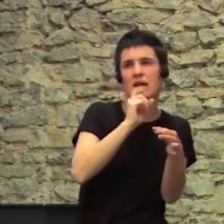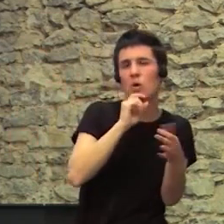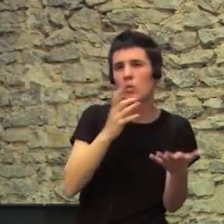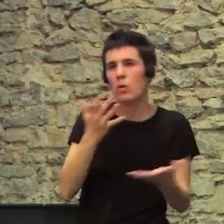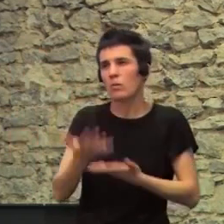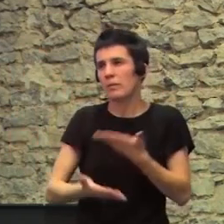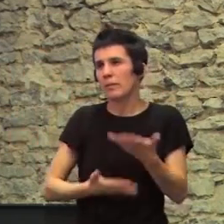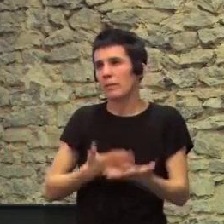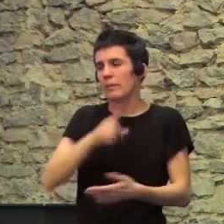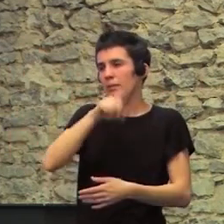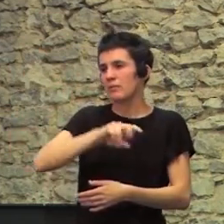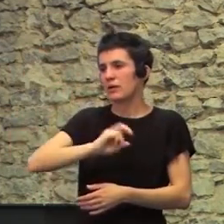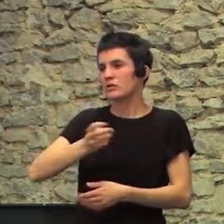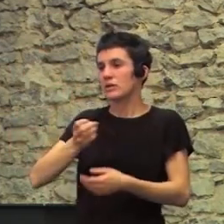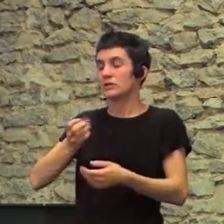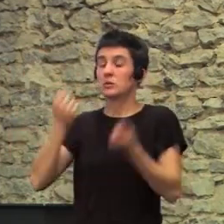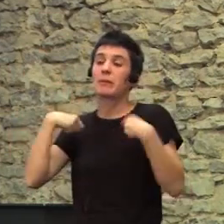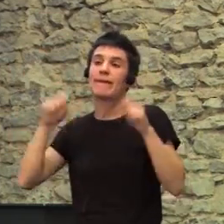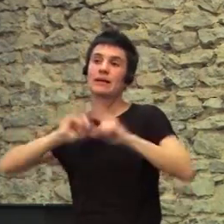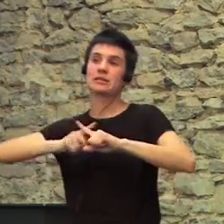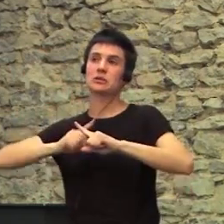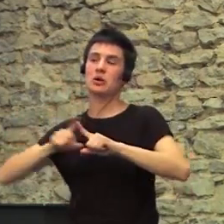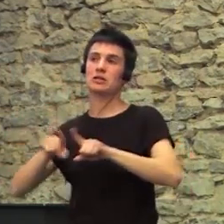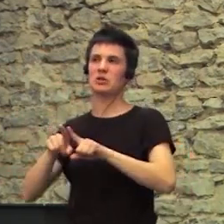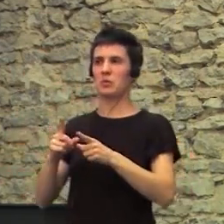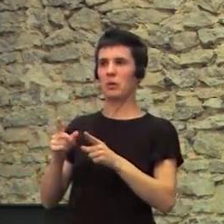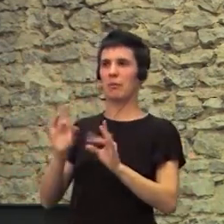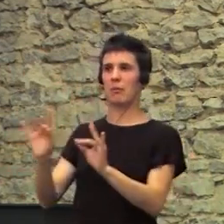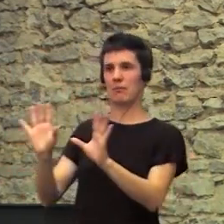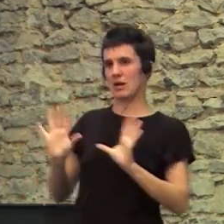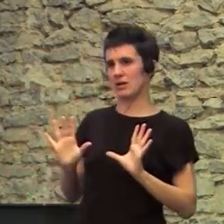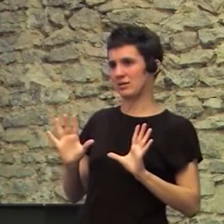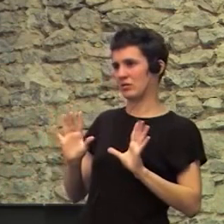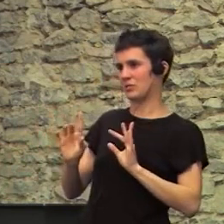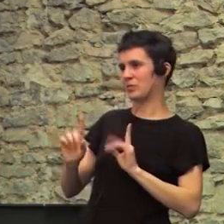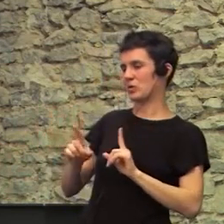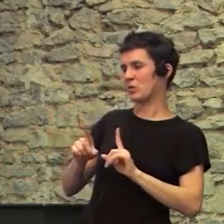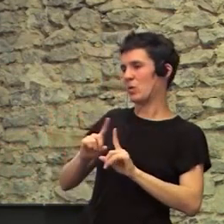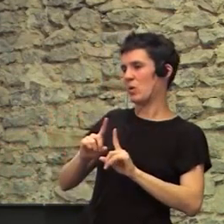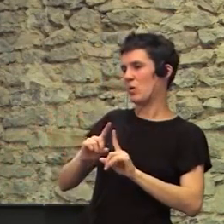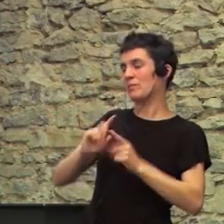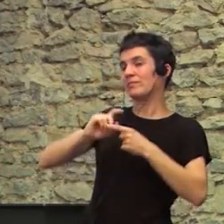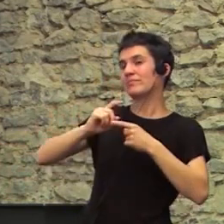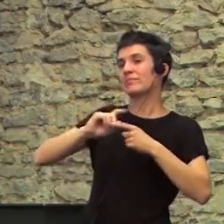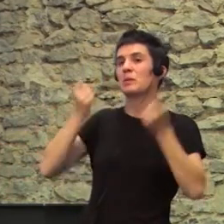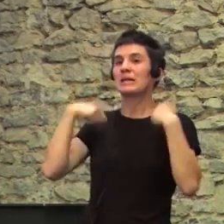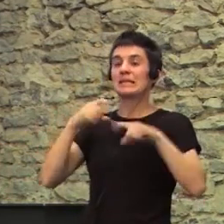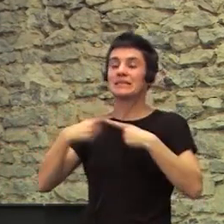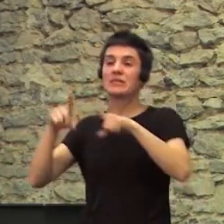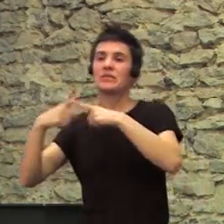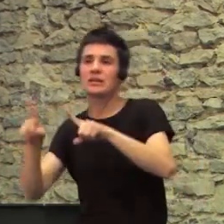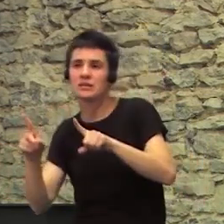se habla pues de otras prácticas sexuales puesto entre comillas y con ironía. Es como fetichismo, todas las cosas,